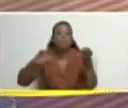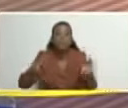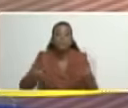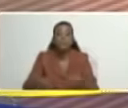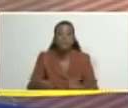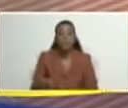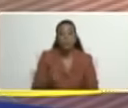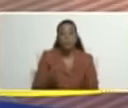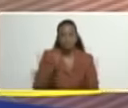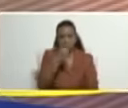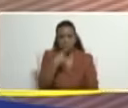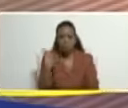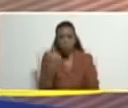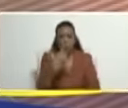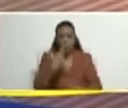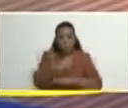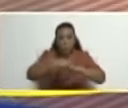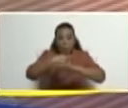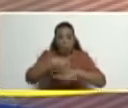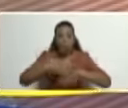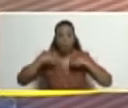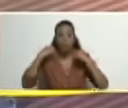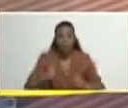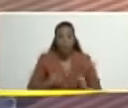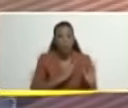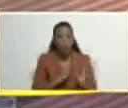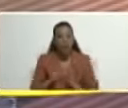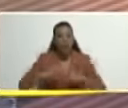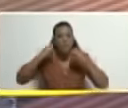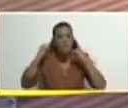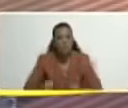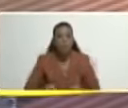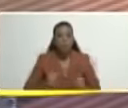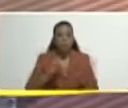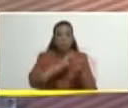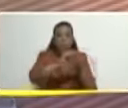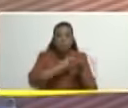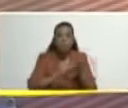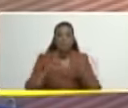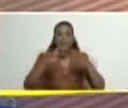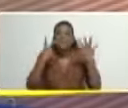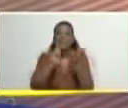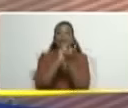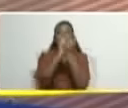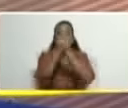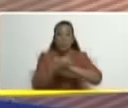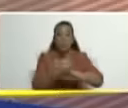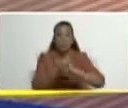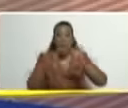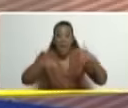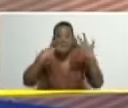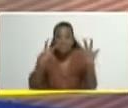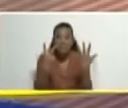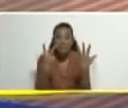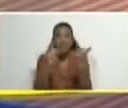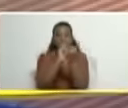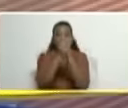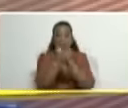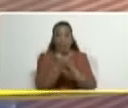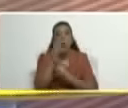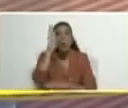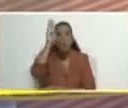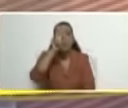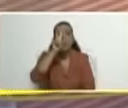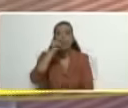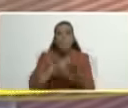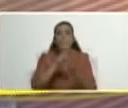Nosotros tenemos que consolidar los planes de las 7T rumbo 2030